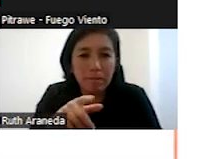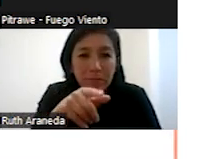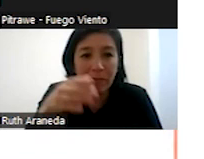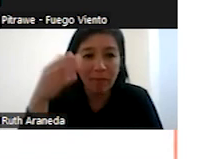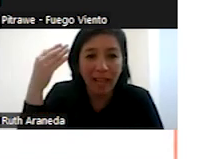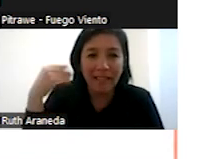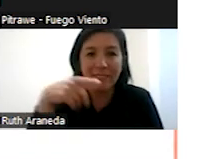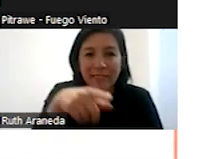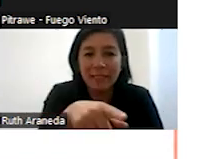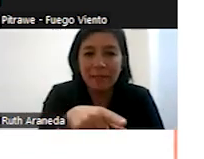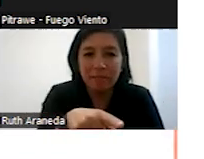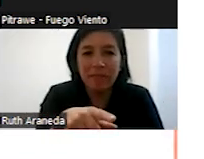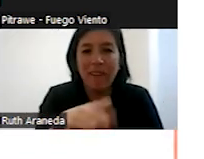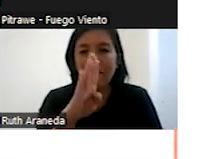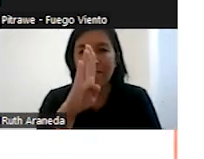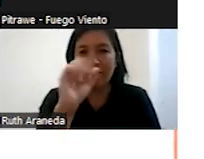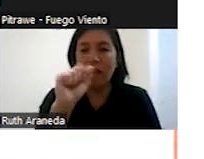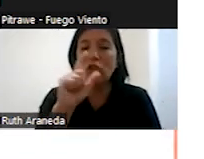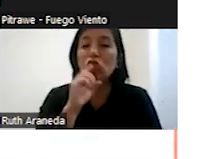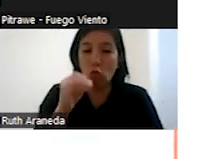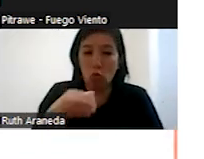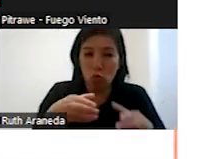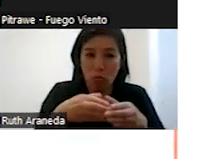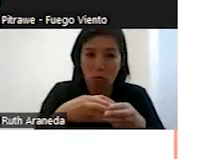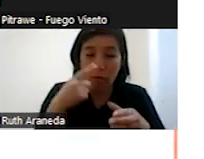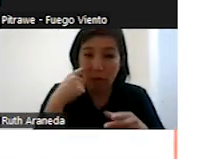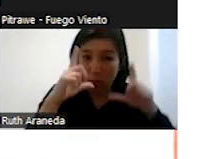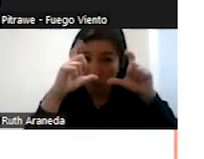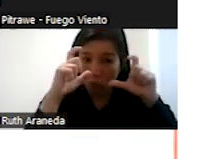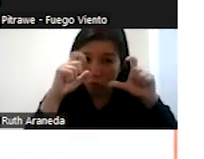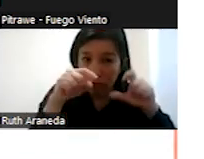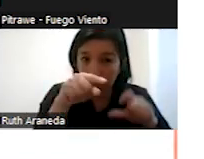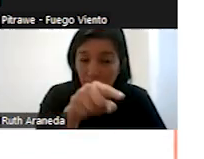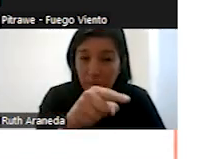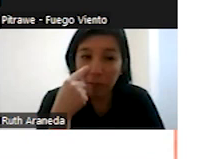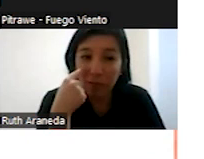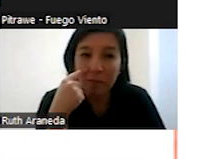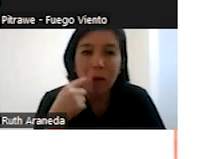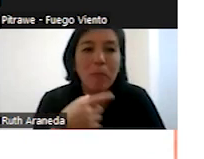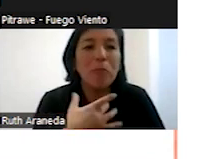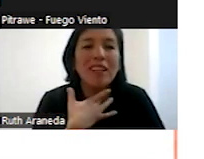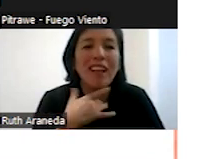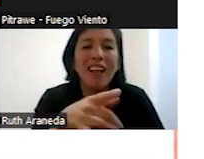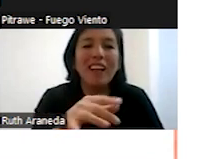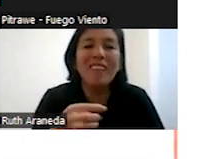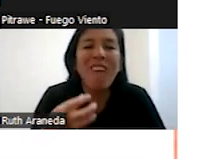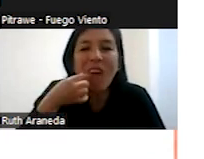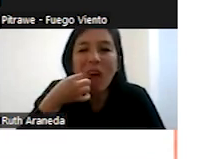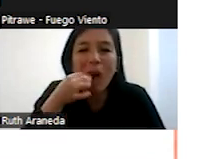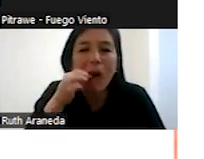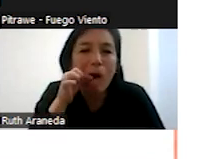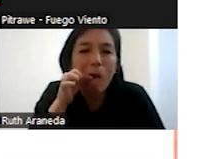en los contextos vato. Esta imagen es solo una imagen de referencia, pero ese sería el tipo de desgaste dental